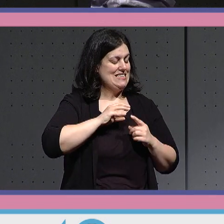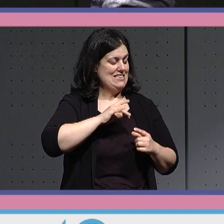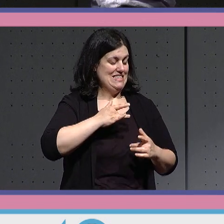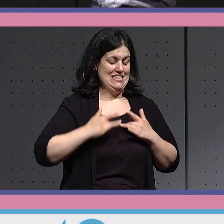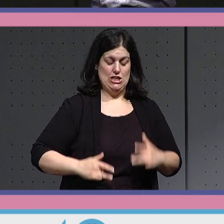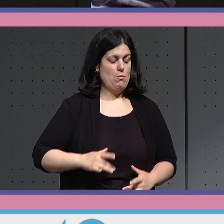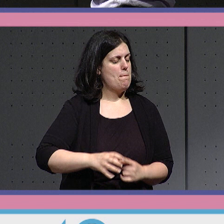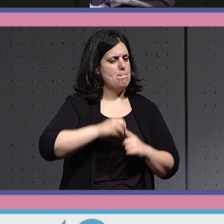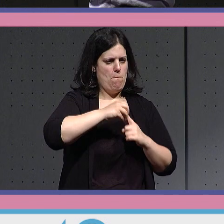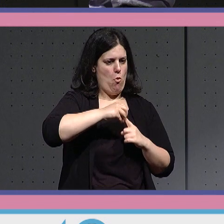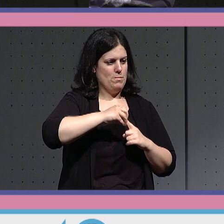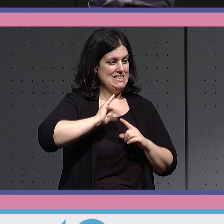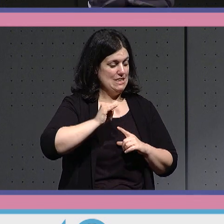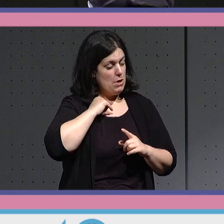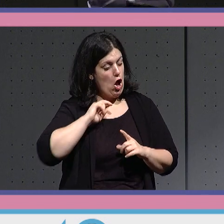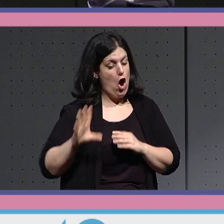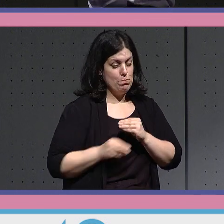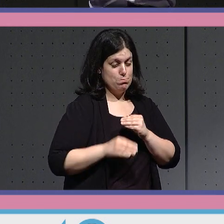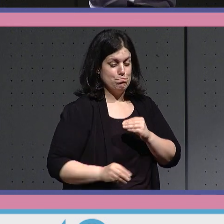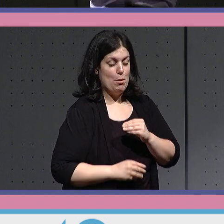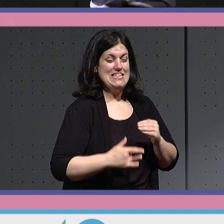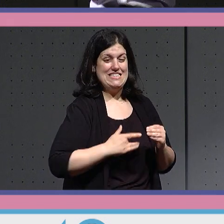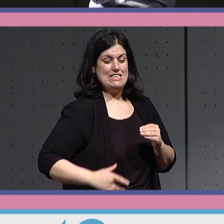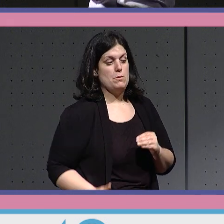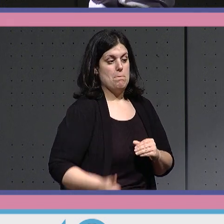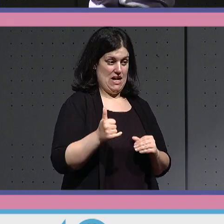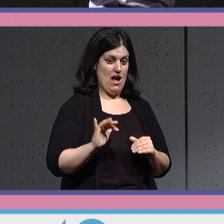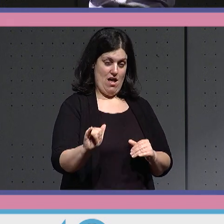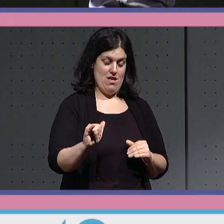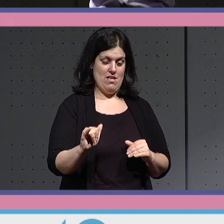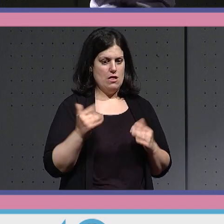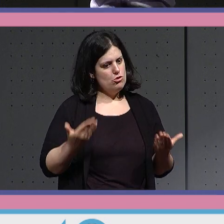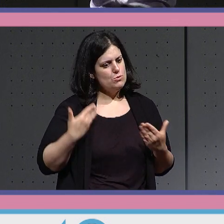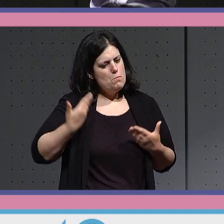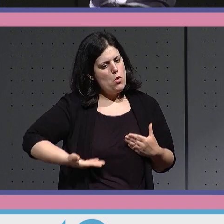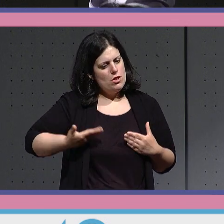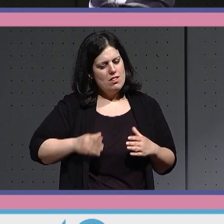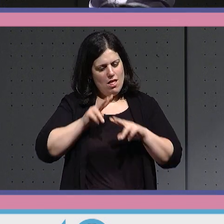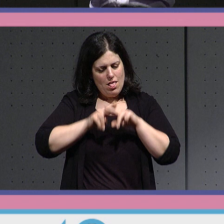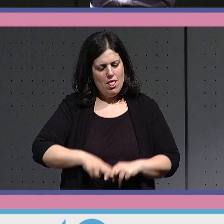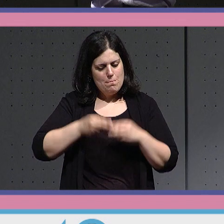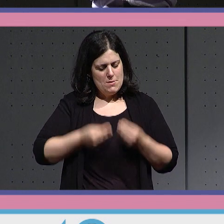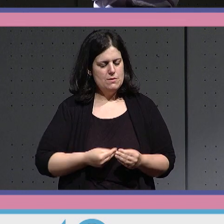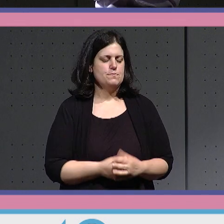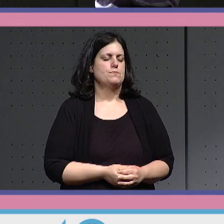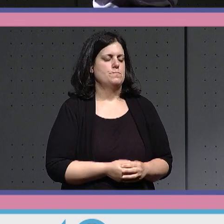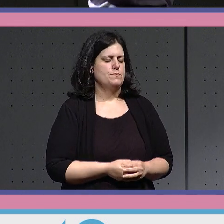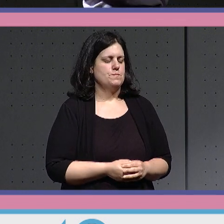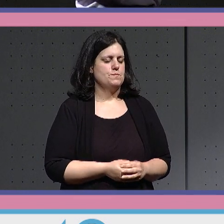que llevó el problema predominante, el trastorno predominante que llevó al diagnóstico, y todavía el problema mayor.